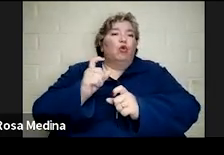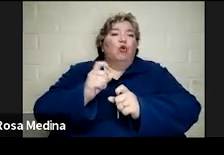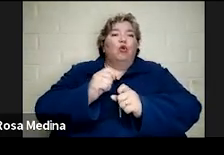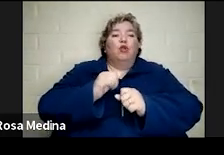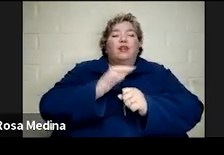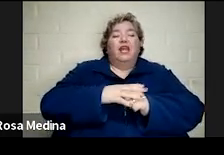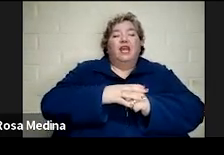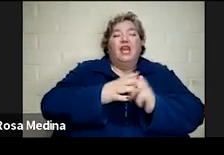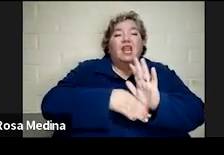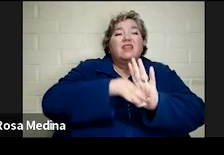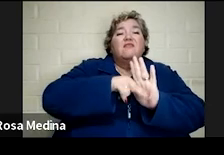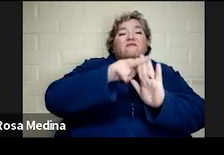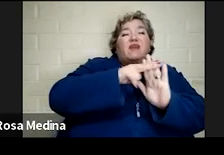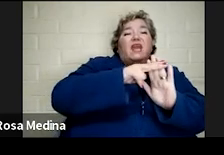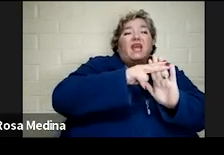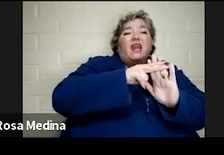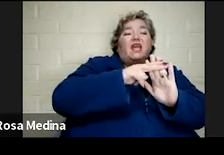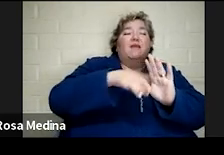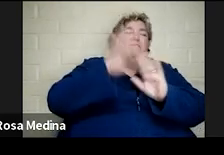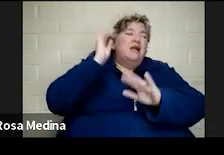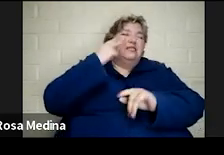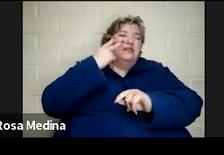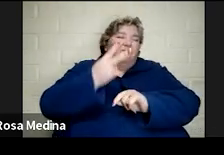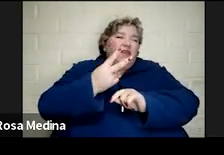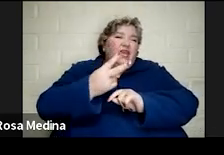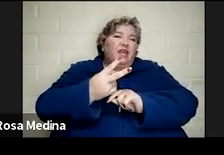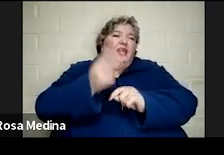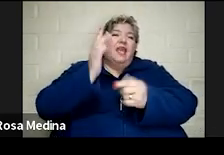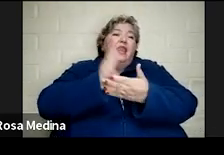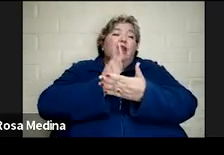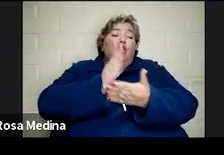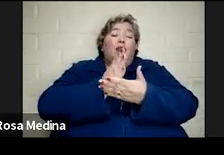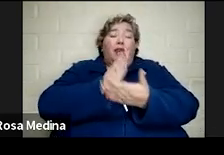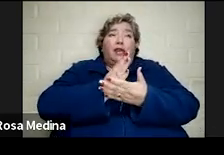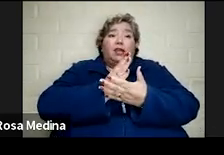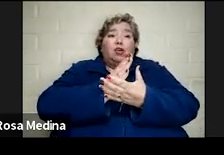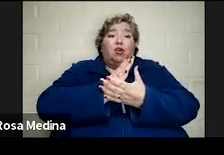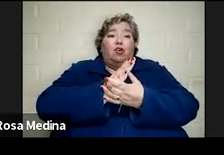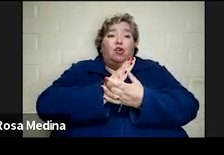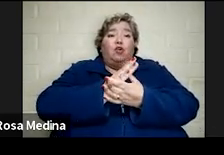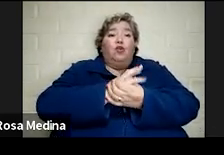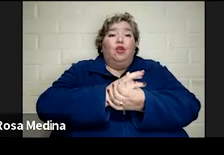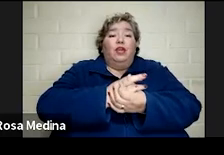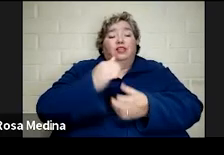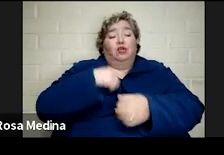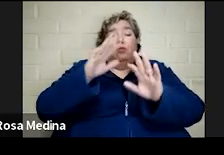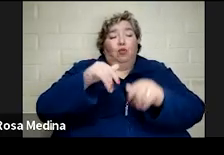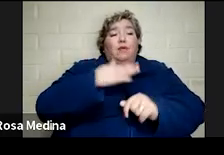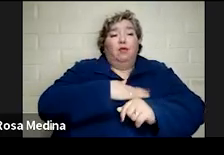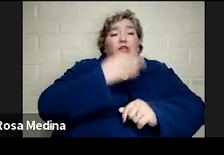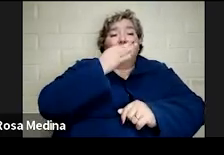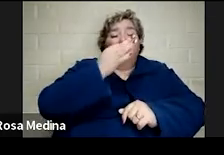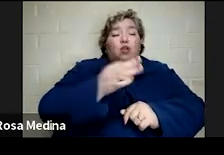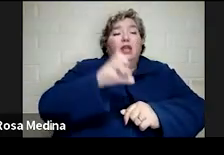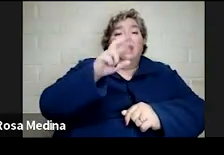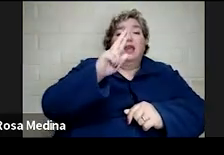o a nivel escolar, yo creo. Por eso lo quise poner en la parte de preescolar. Me